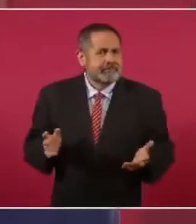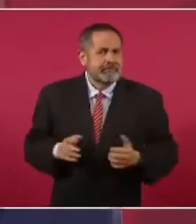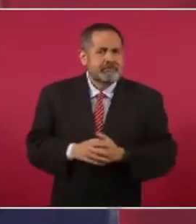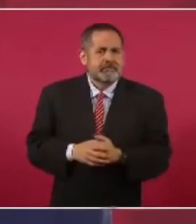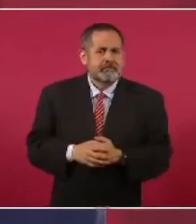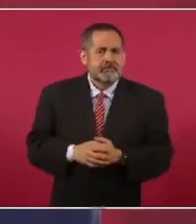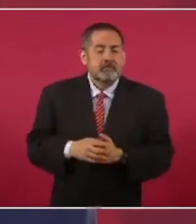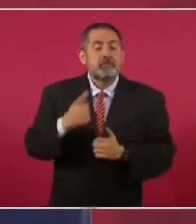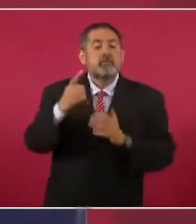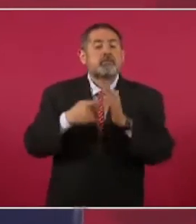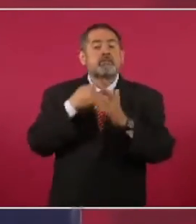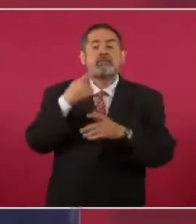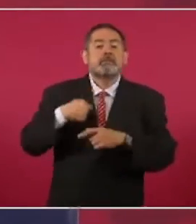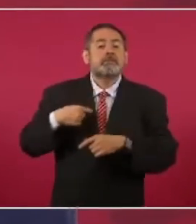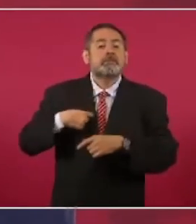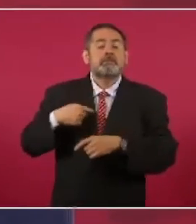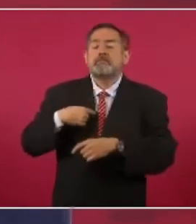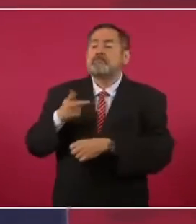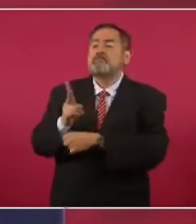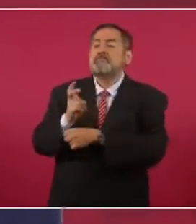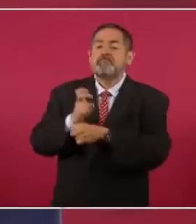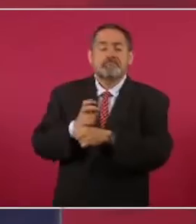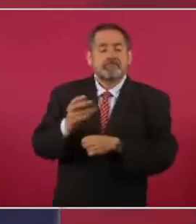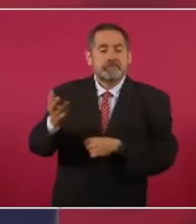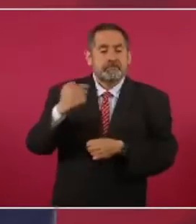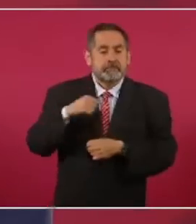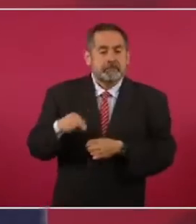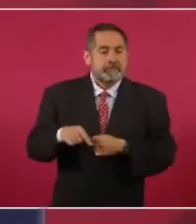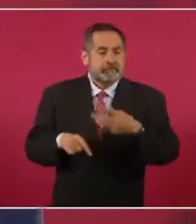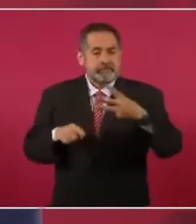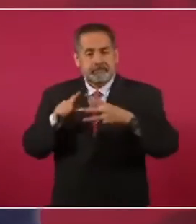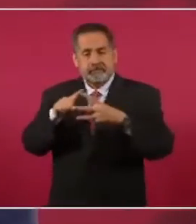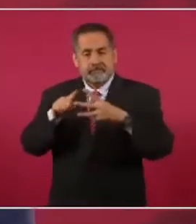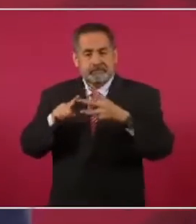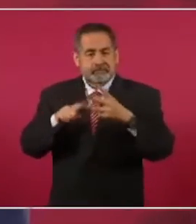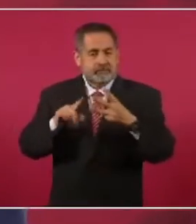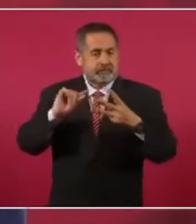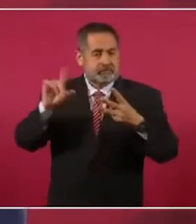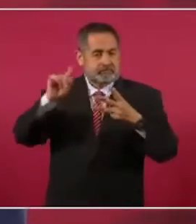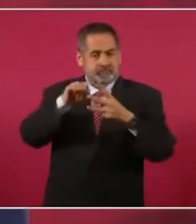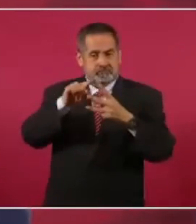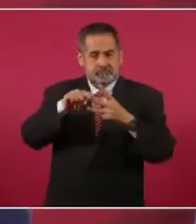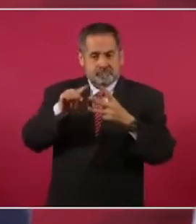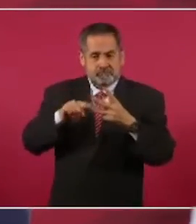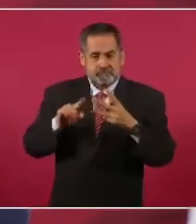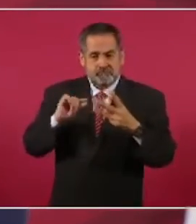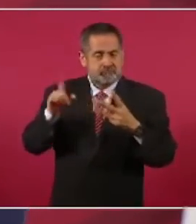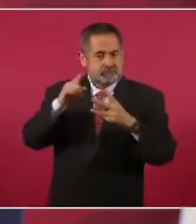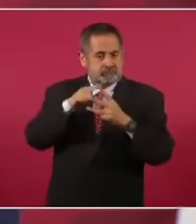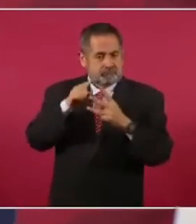Una vez invité a 3 figuras